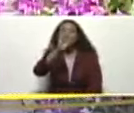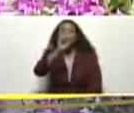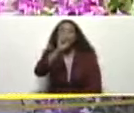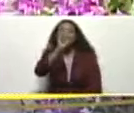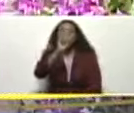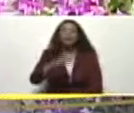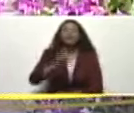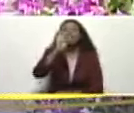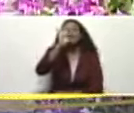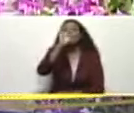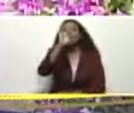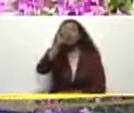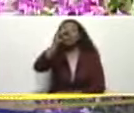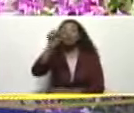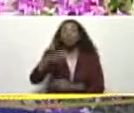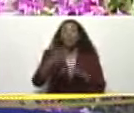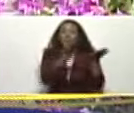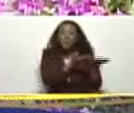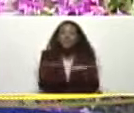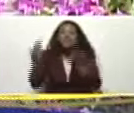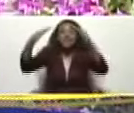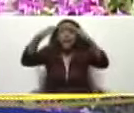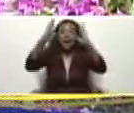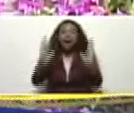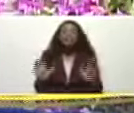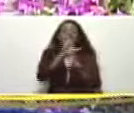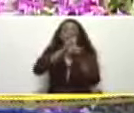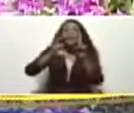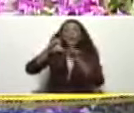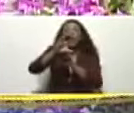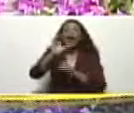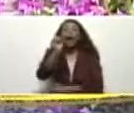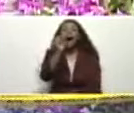Bienvenida a la Casona Cultural